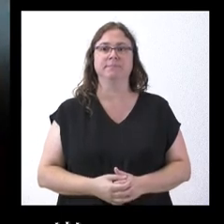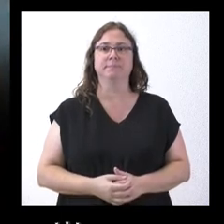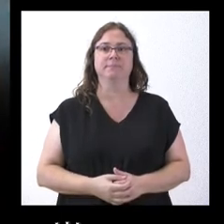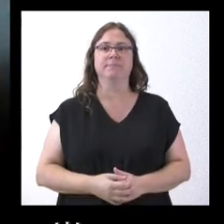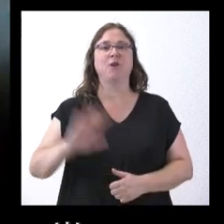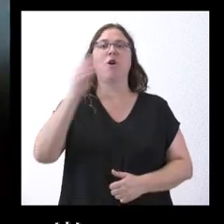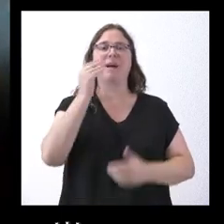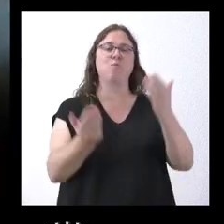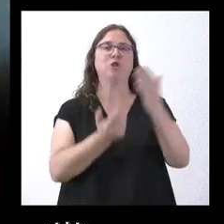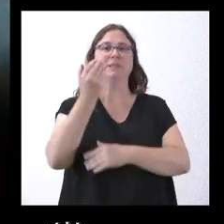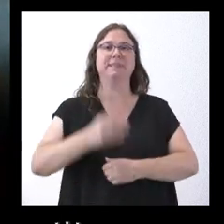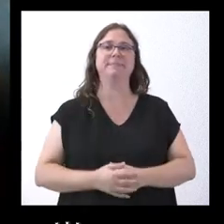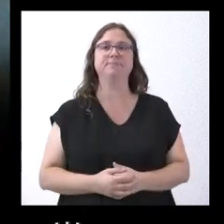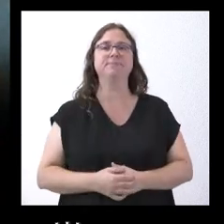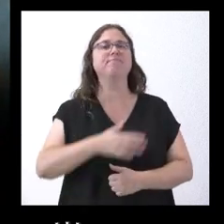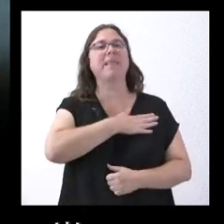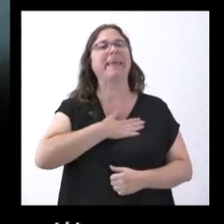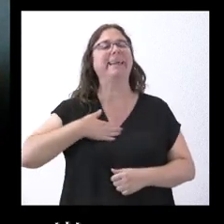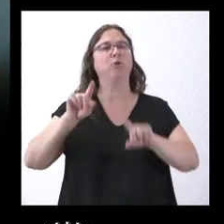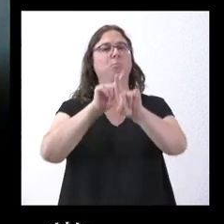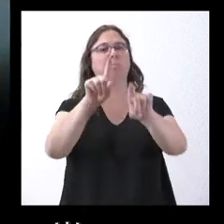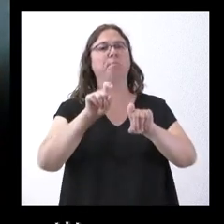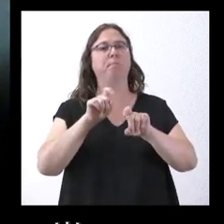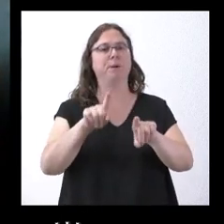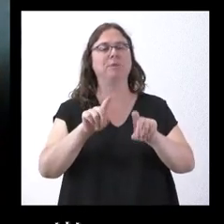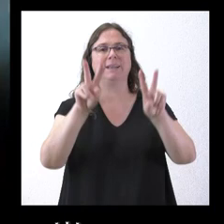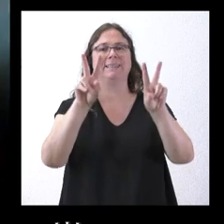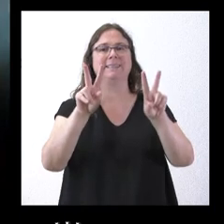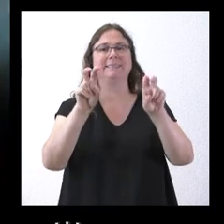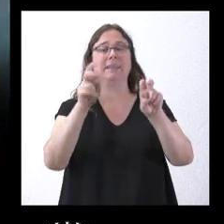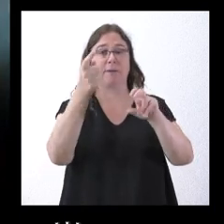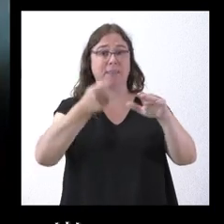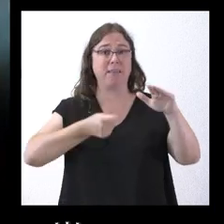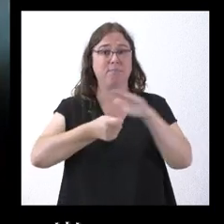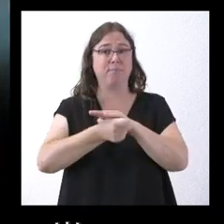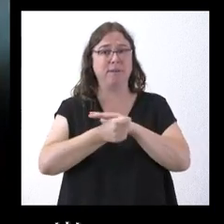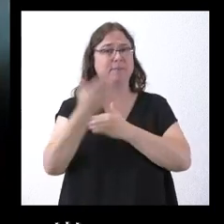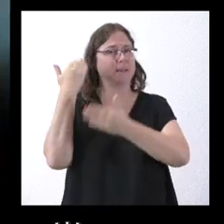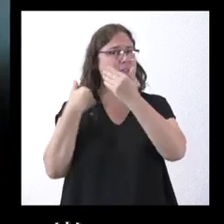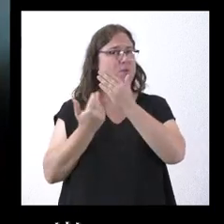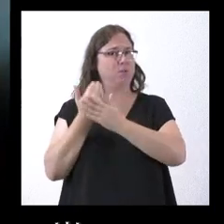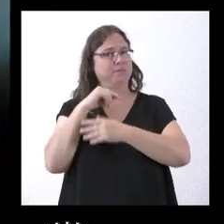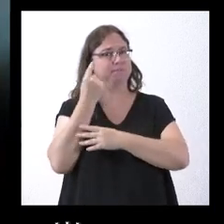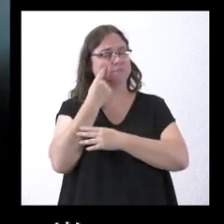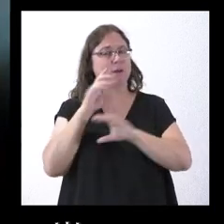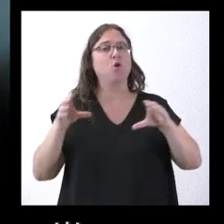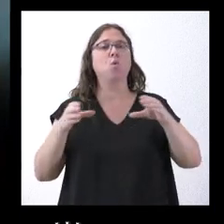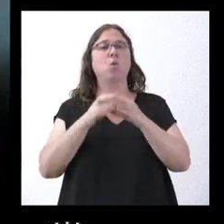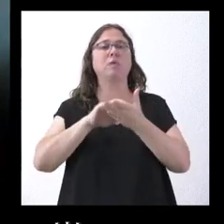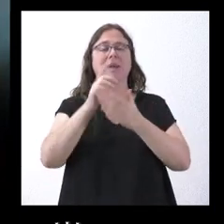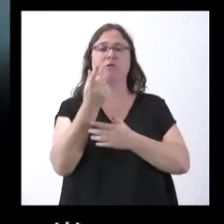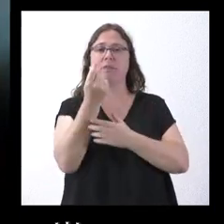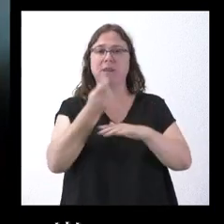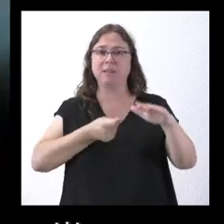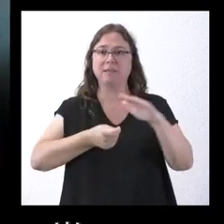Sí, hola, buenos días. Yo quería preguntar sobre una inversión que supimos hace unos días que la Junta va a destinar